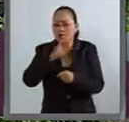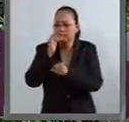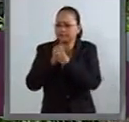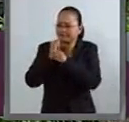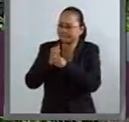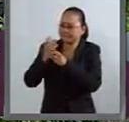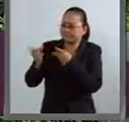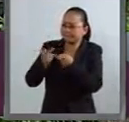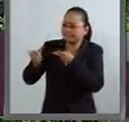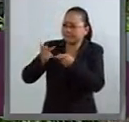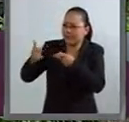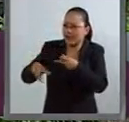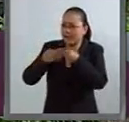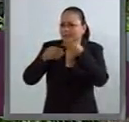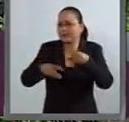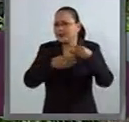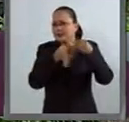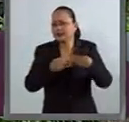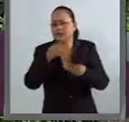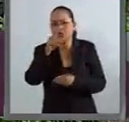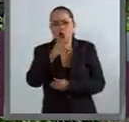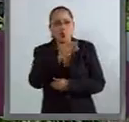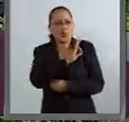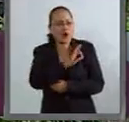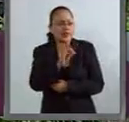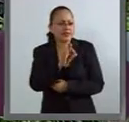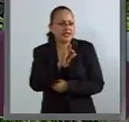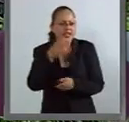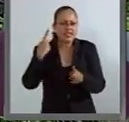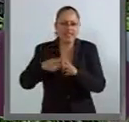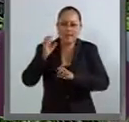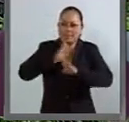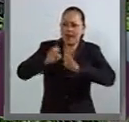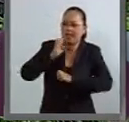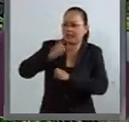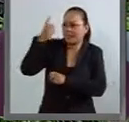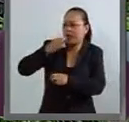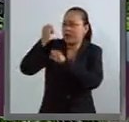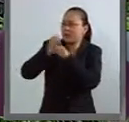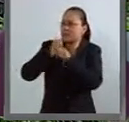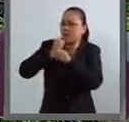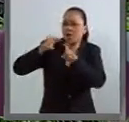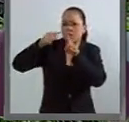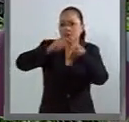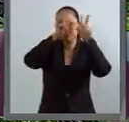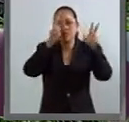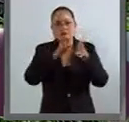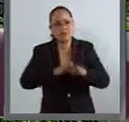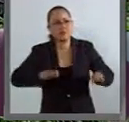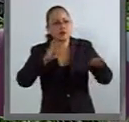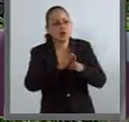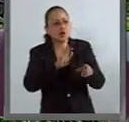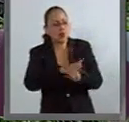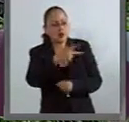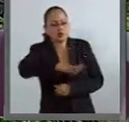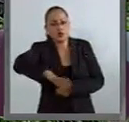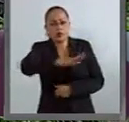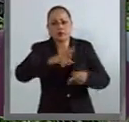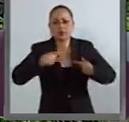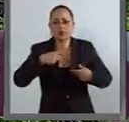incluso. No tienes ya que contratar a la gran encuestadora para saber cuál es el tema que tus